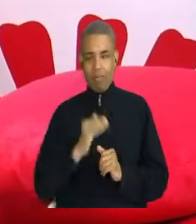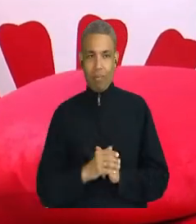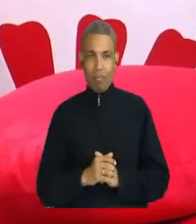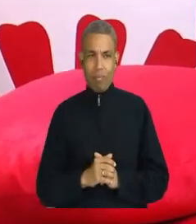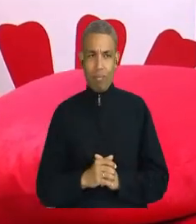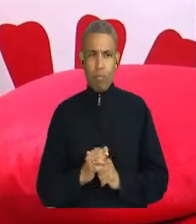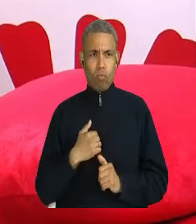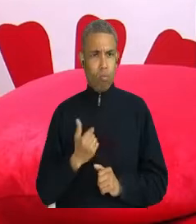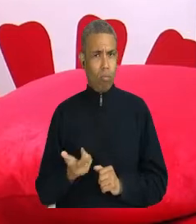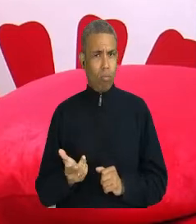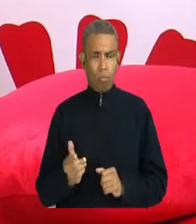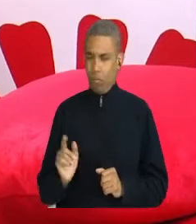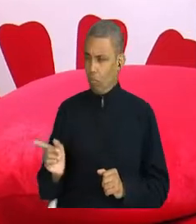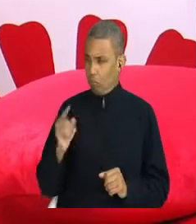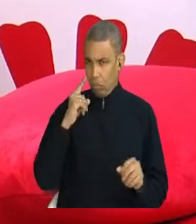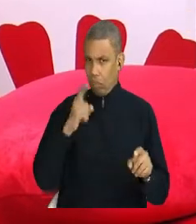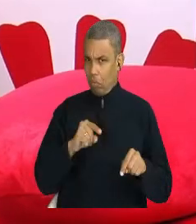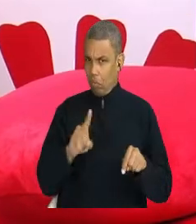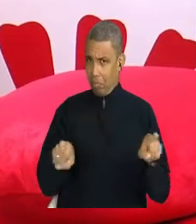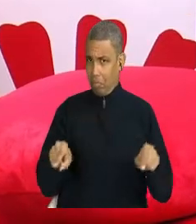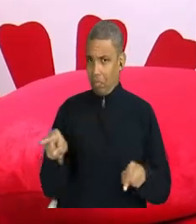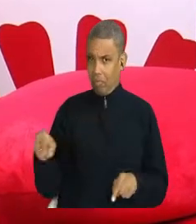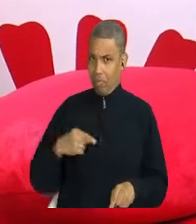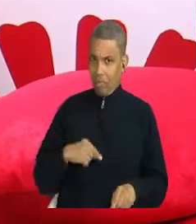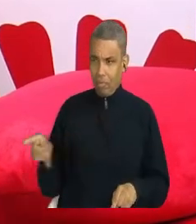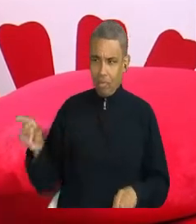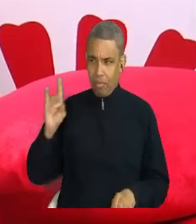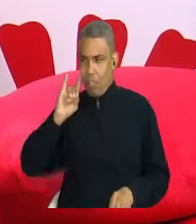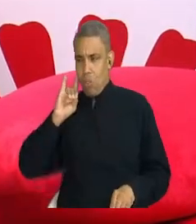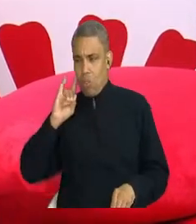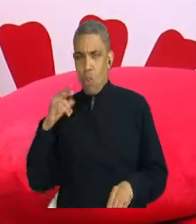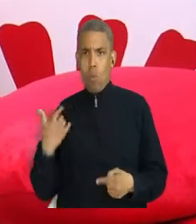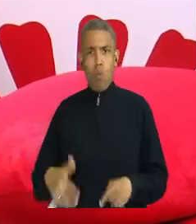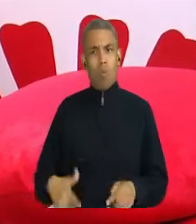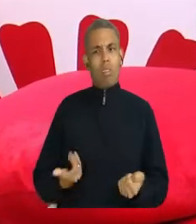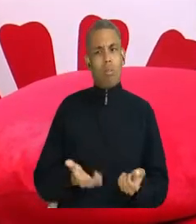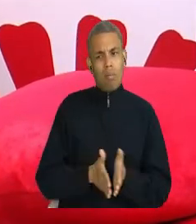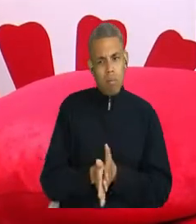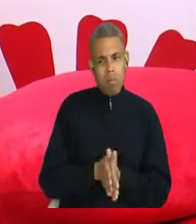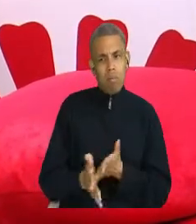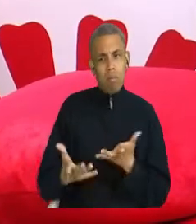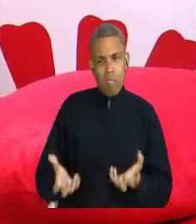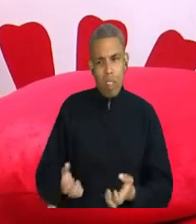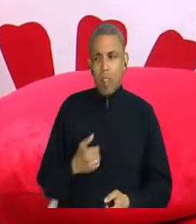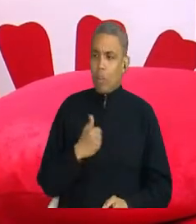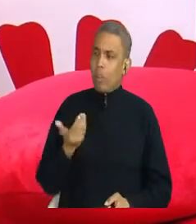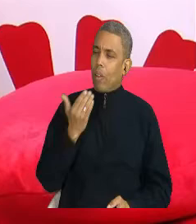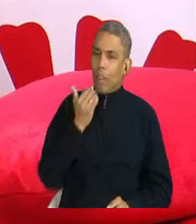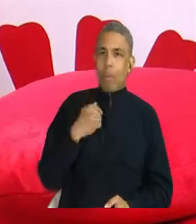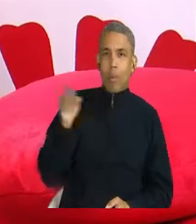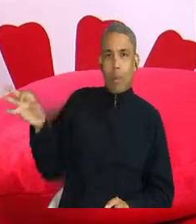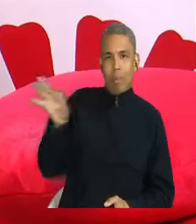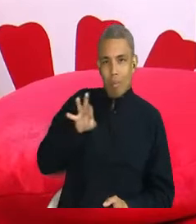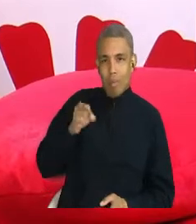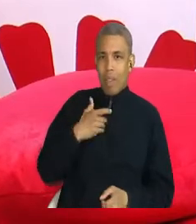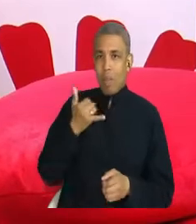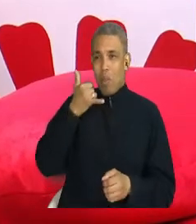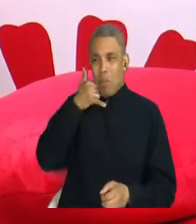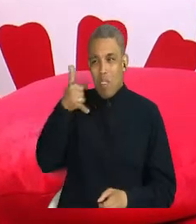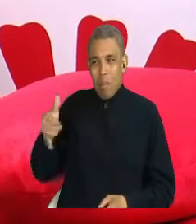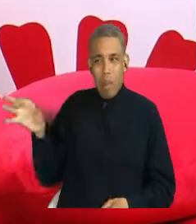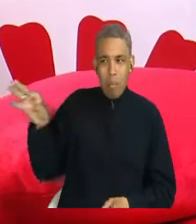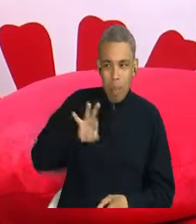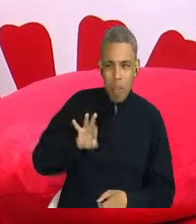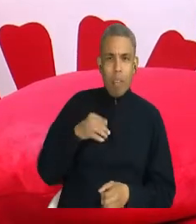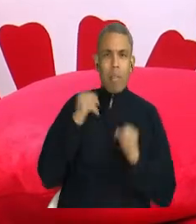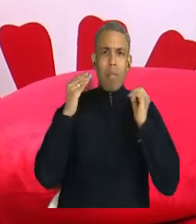que más de uno de nuestros televidentes ahorita los escucha a ustedes y habrá dicho, no, yo los quiero tener para mis cumpleaños, yo los quiero tener para mis 15, para el bautizo de mi